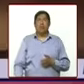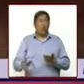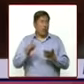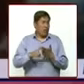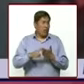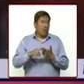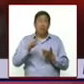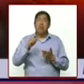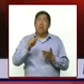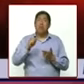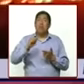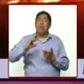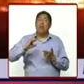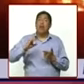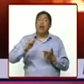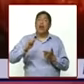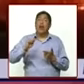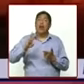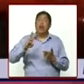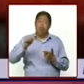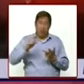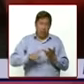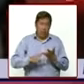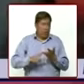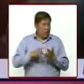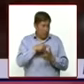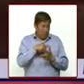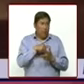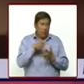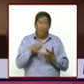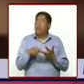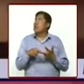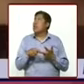Está Macagua, la comunidad de Macagua, Santa Fe,